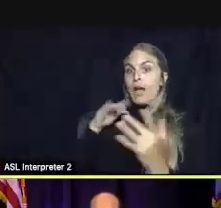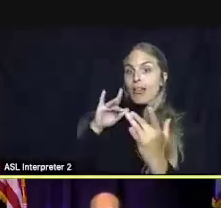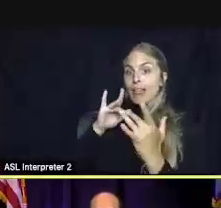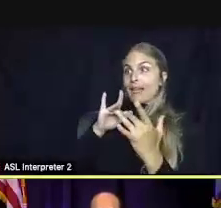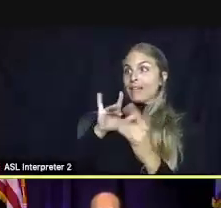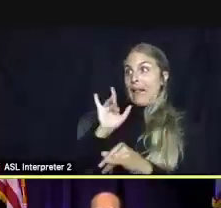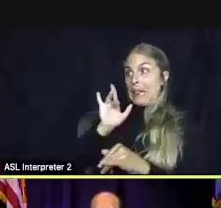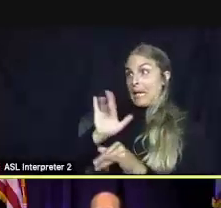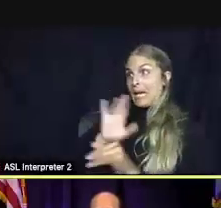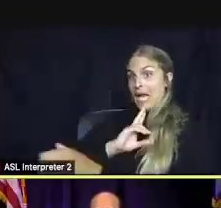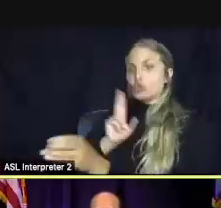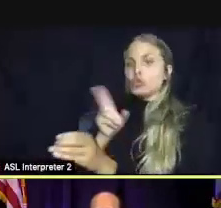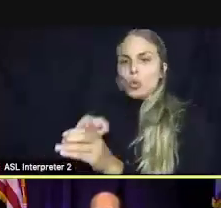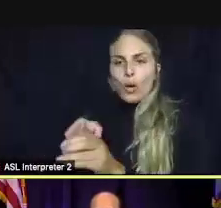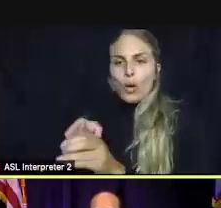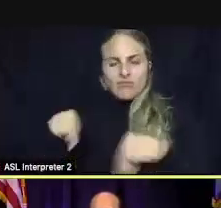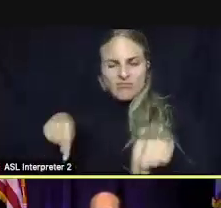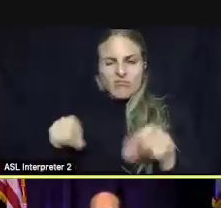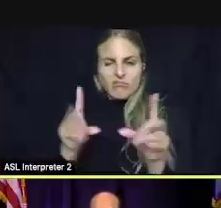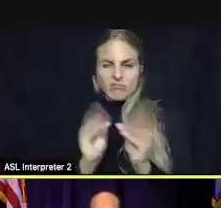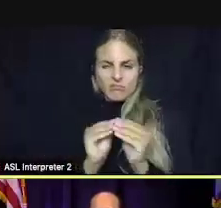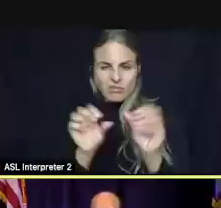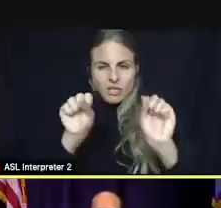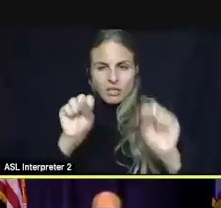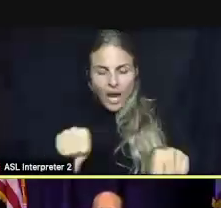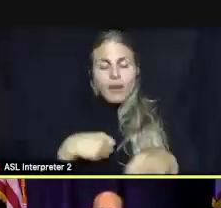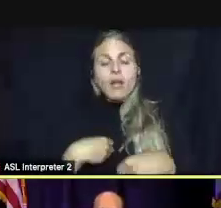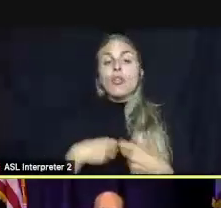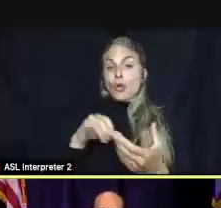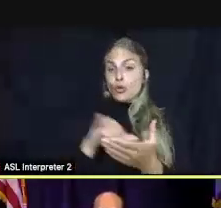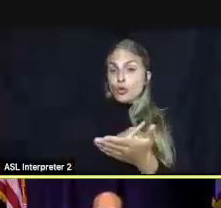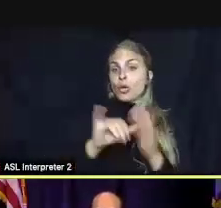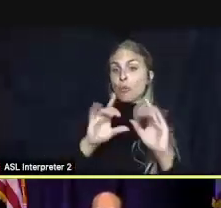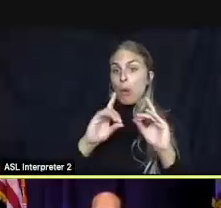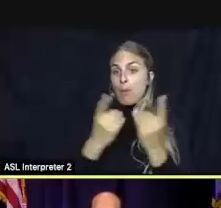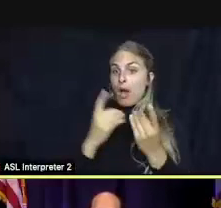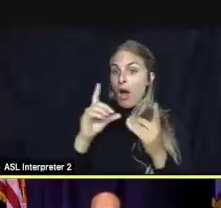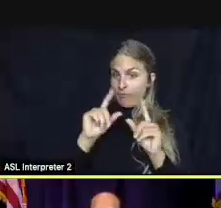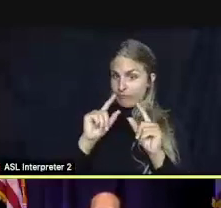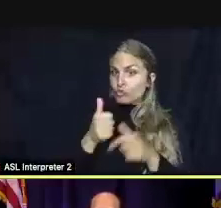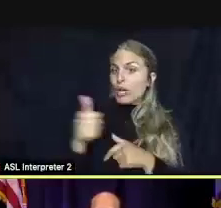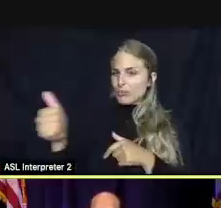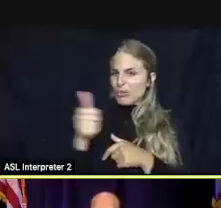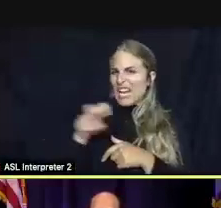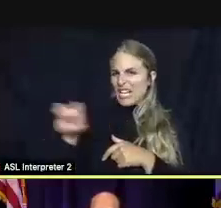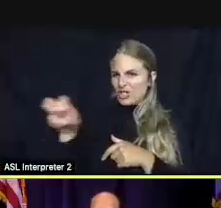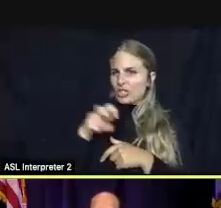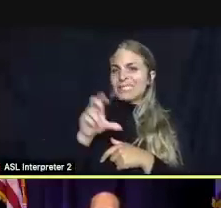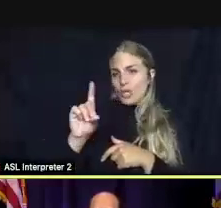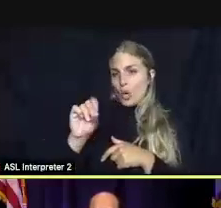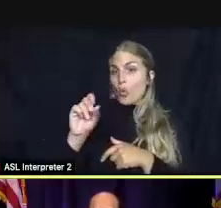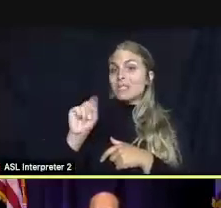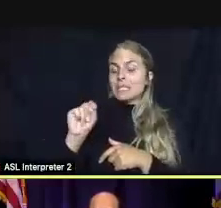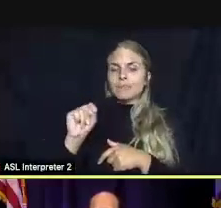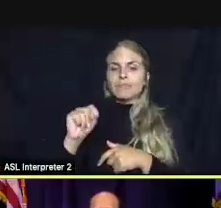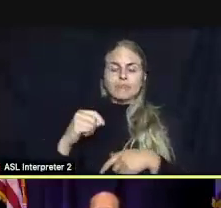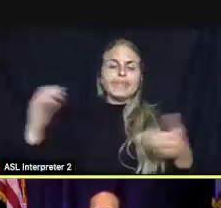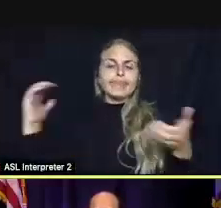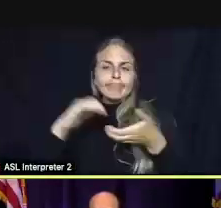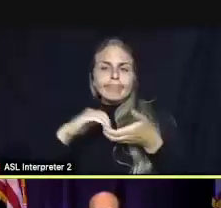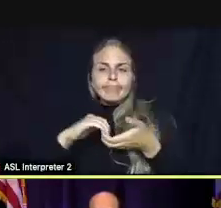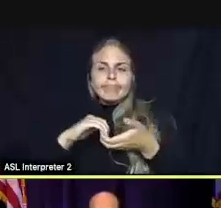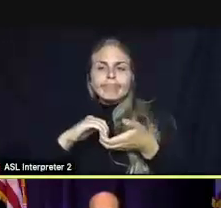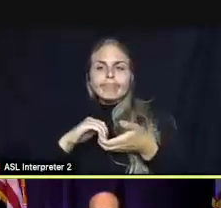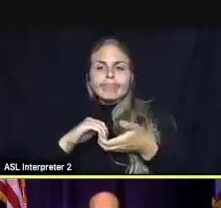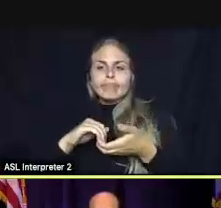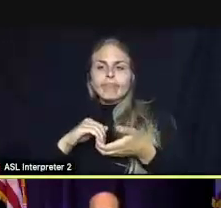www.i81.dot.ny.gov para registrarse y recibir un enlace para unirse a la audiencia. El Departamento de Transporte del Estado de Nueva